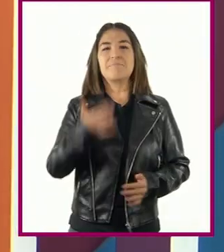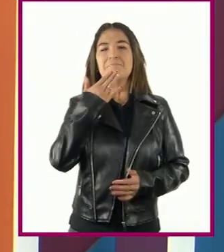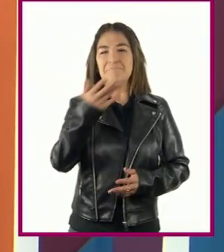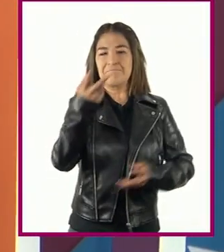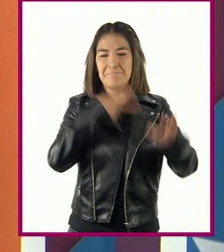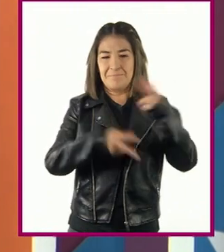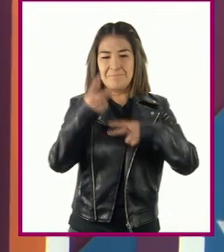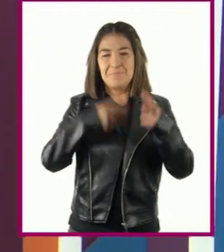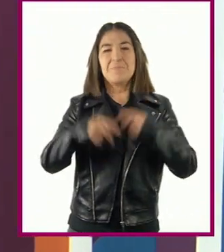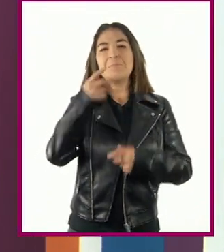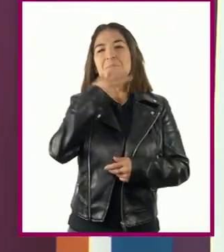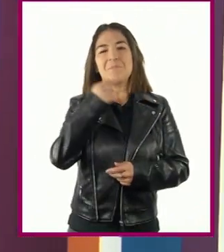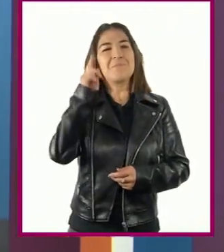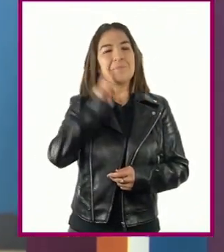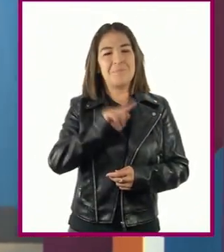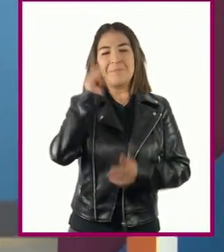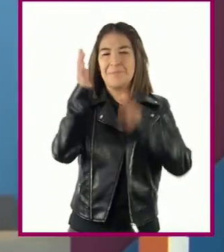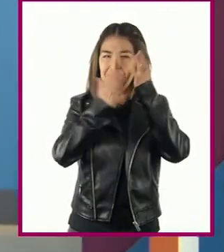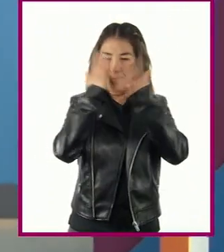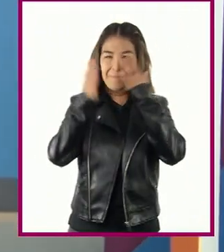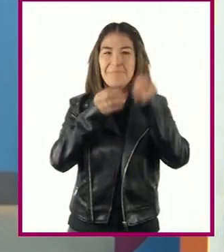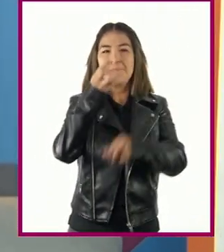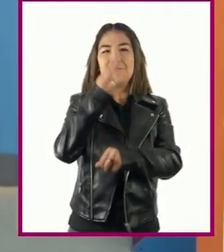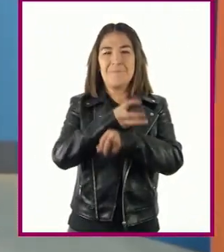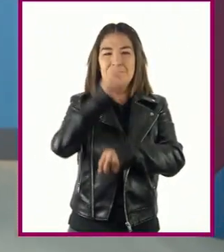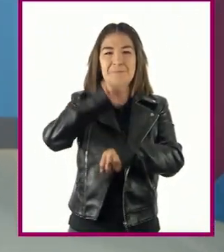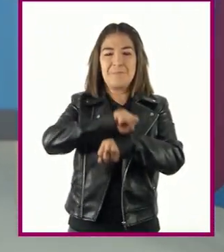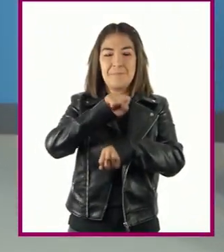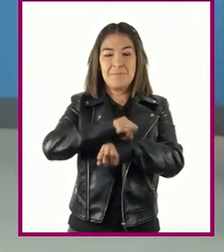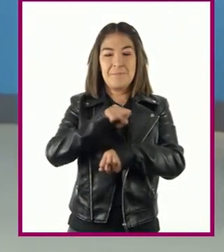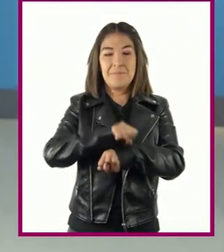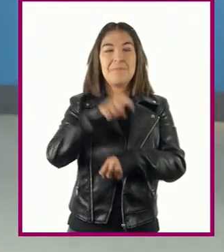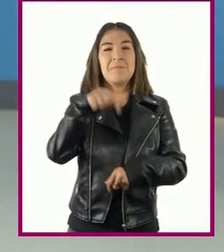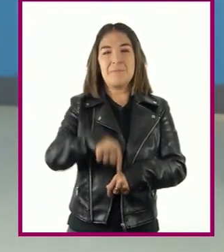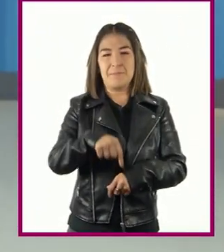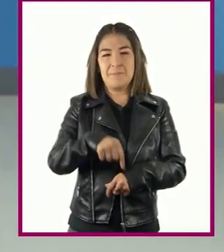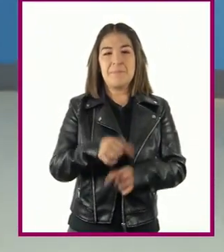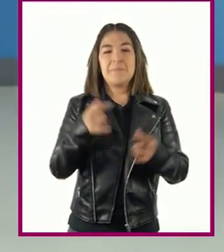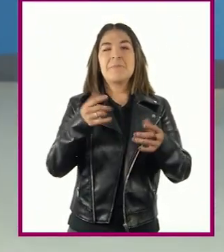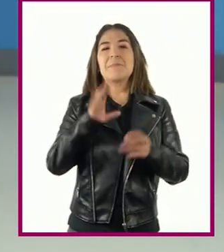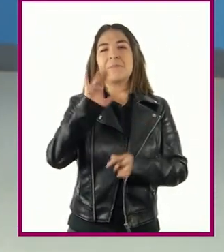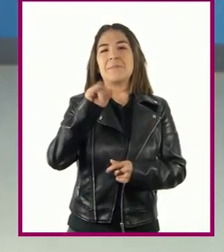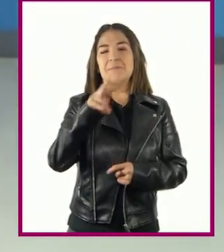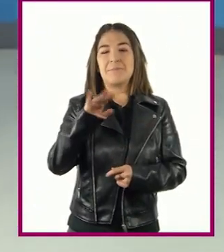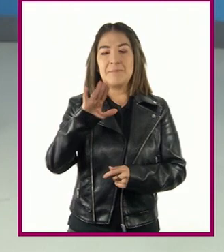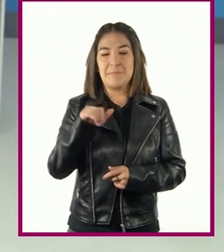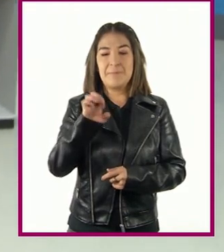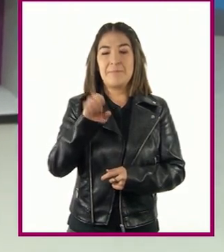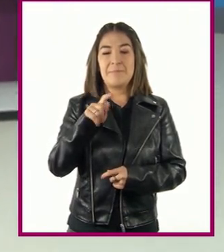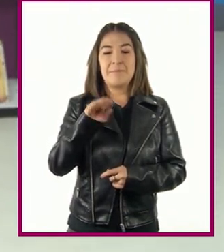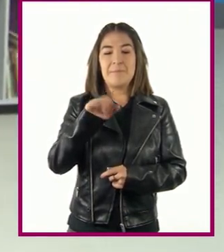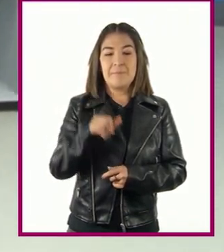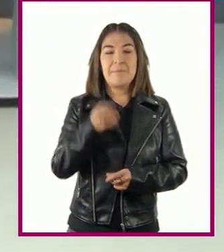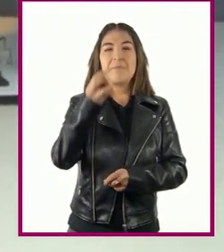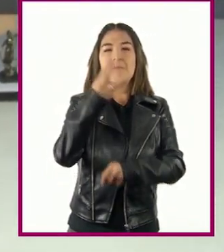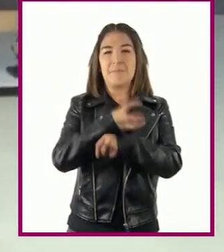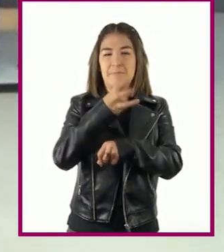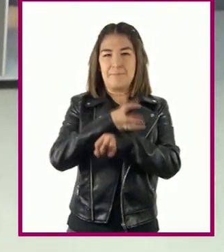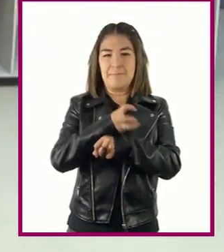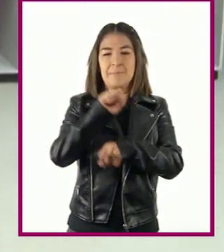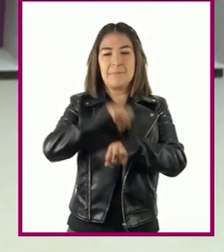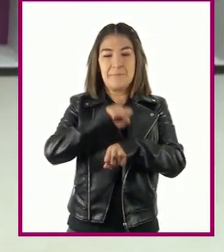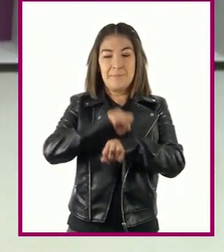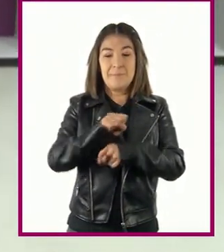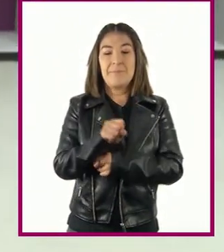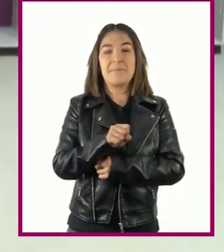Bienvenidas y bienvenidos estudiantes de tercer grado de secundaria a una sesión más de la asignatura Formación Cívica y Ética de tercer grado.